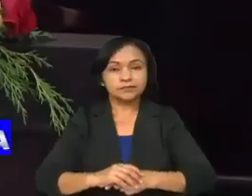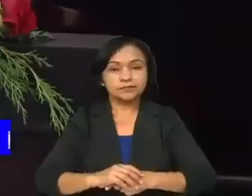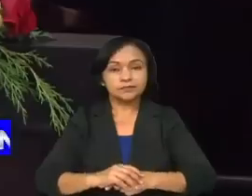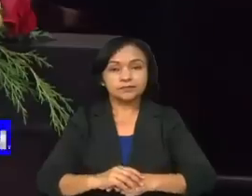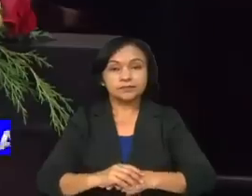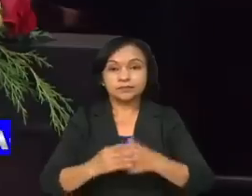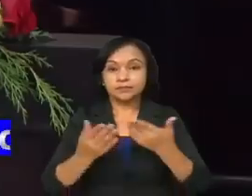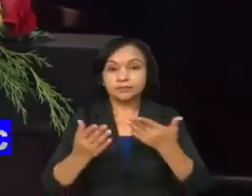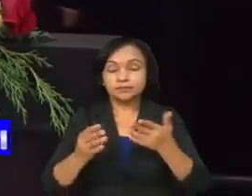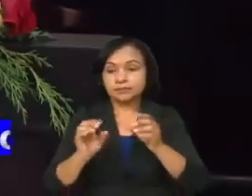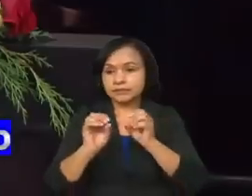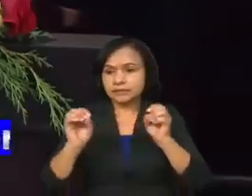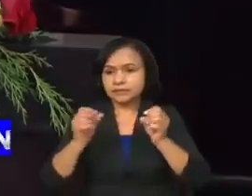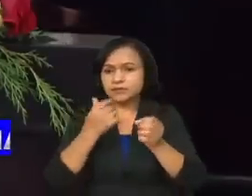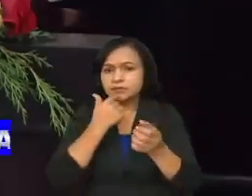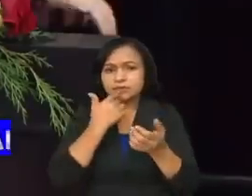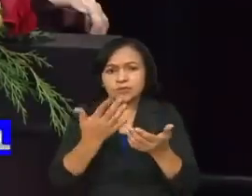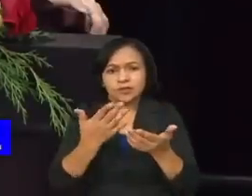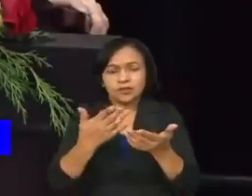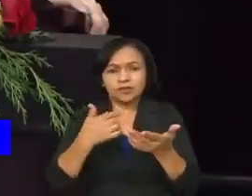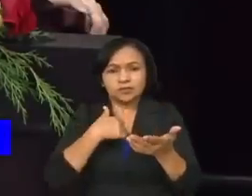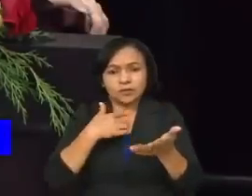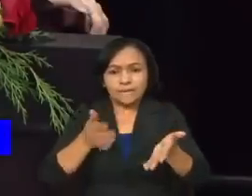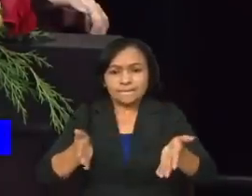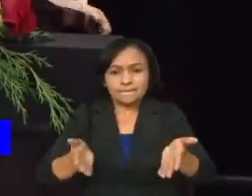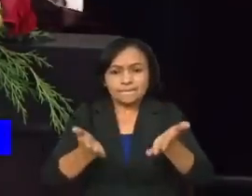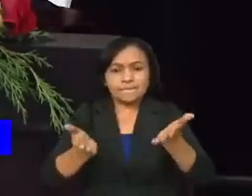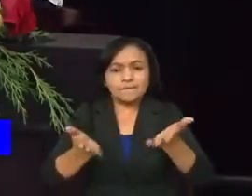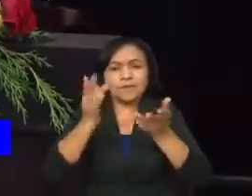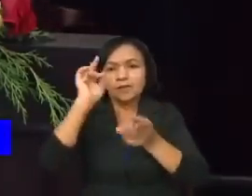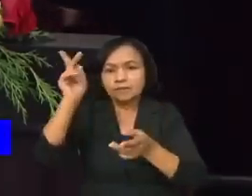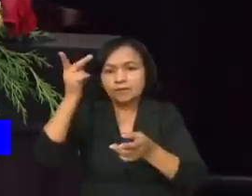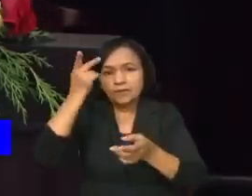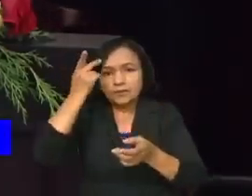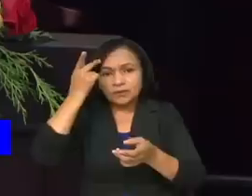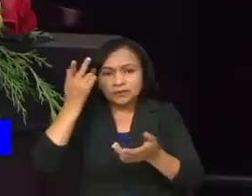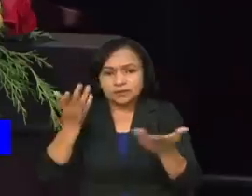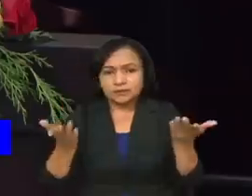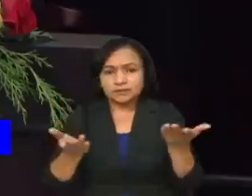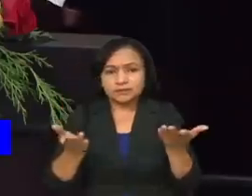sin ninguna justificación, por motivaciones políticas.